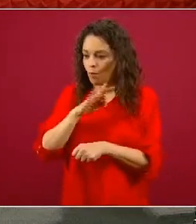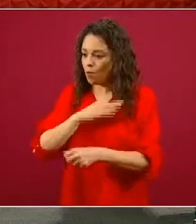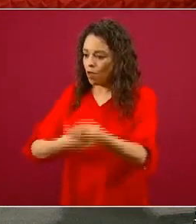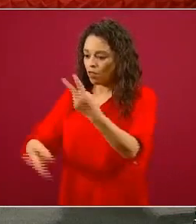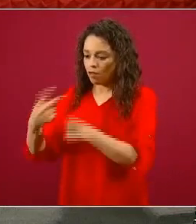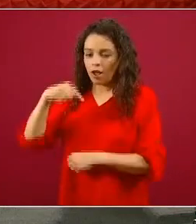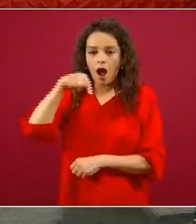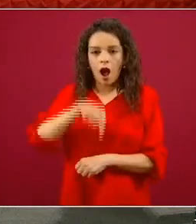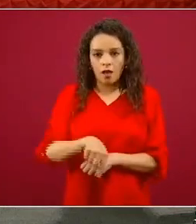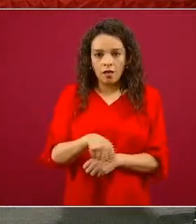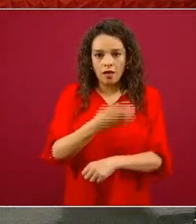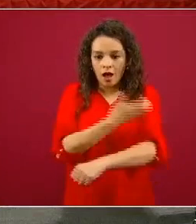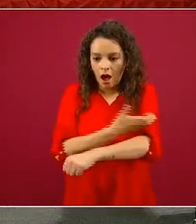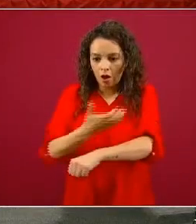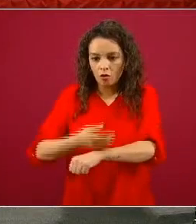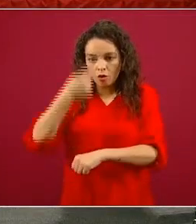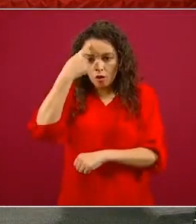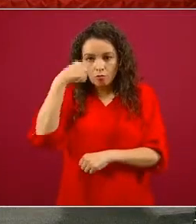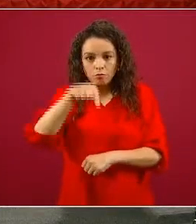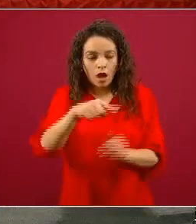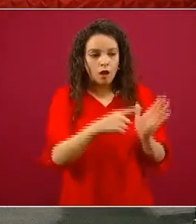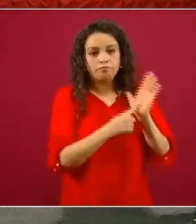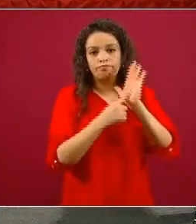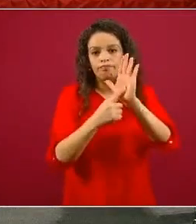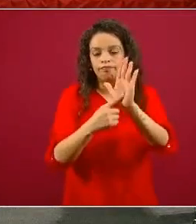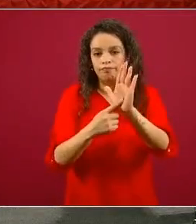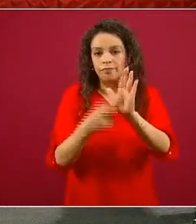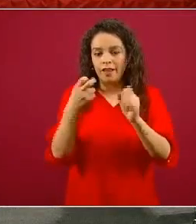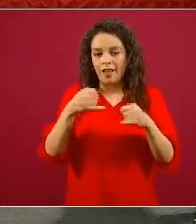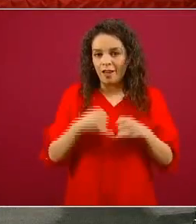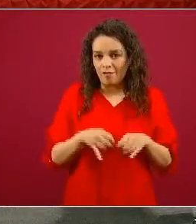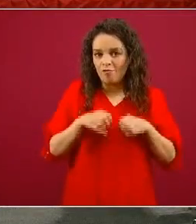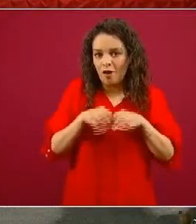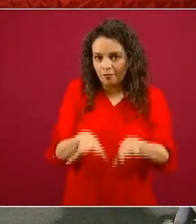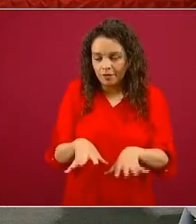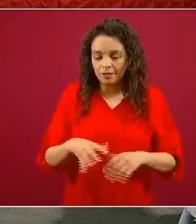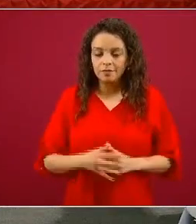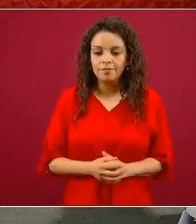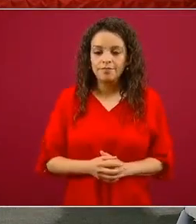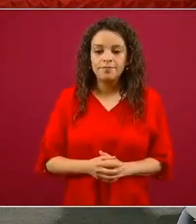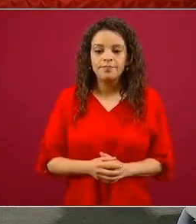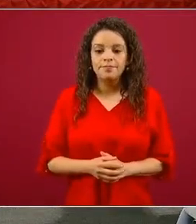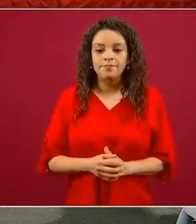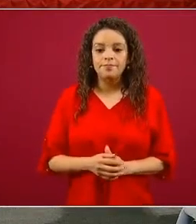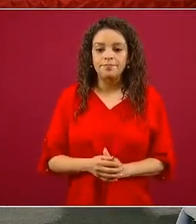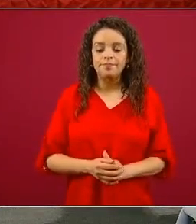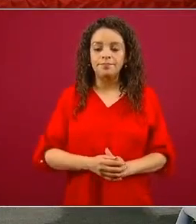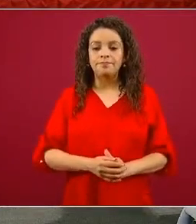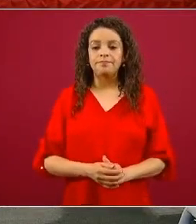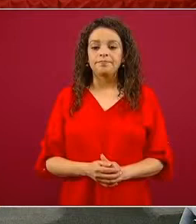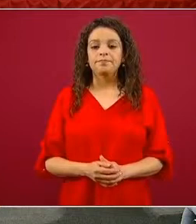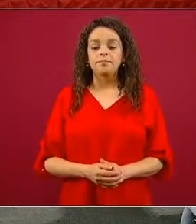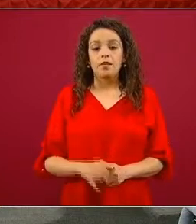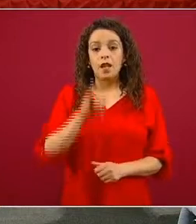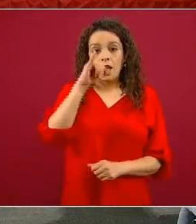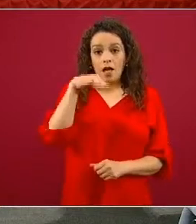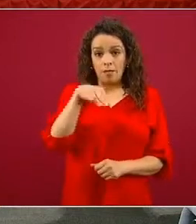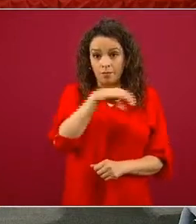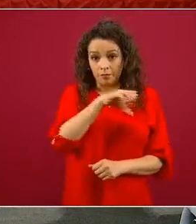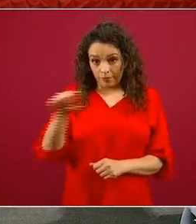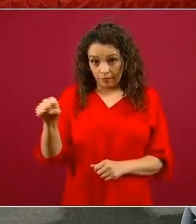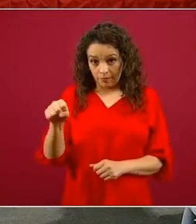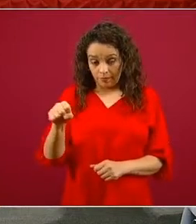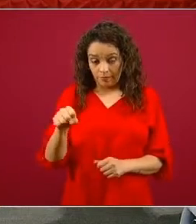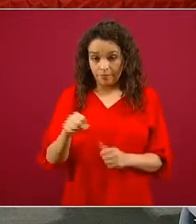acompañarle y de presentar estos datos. La primera, por favor, si me la pasa. En el Instituto Mexicano